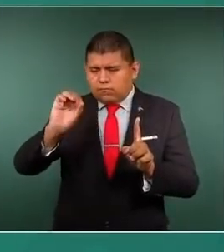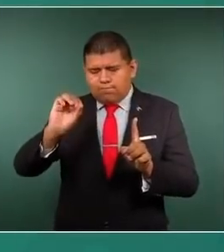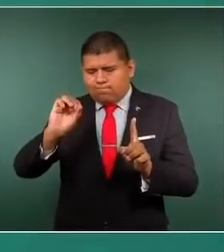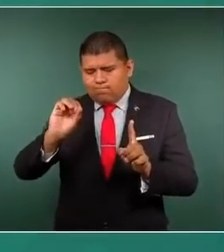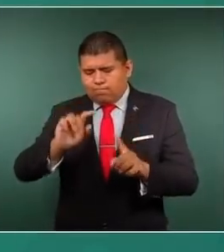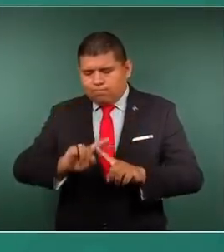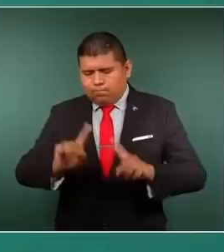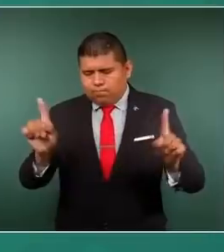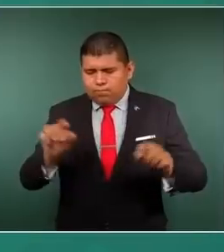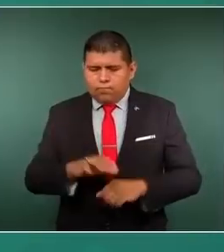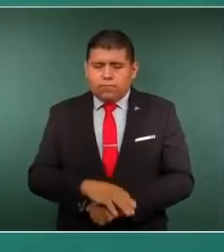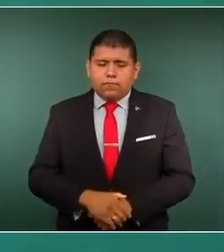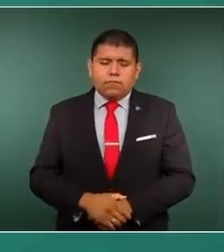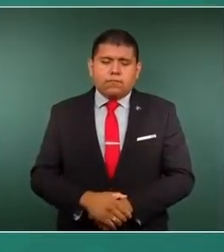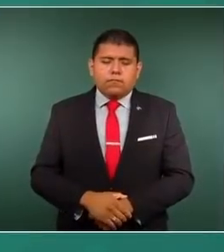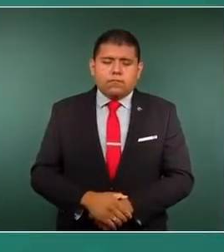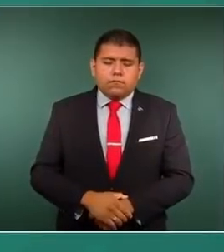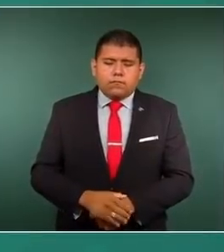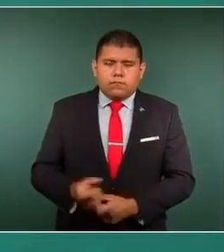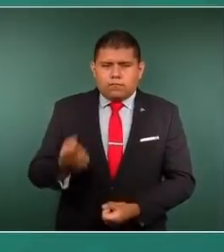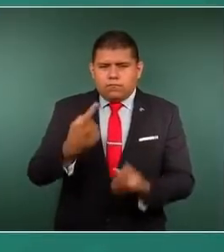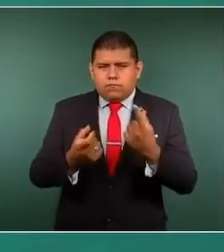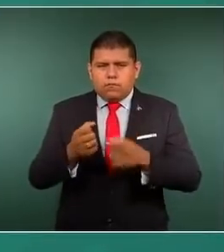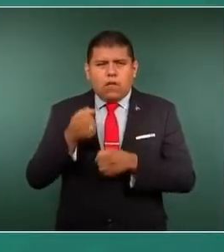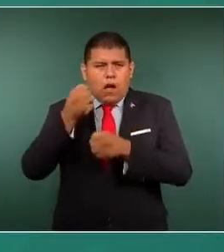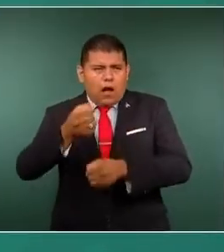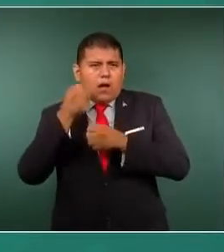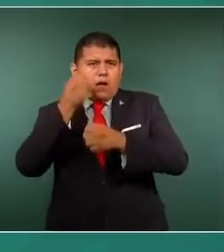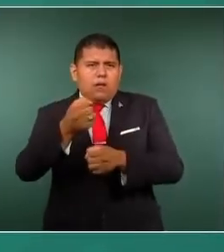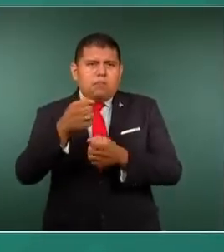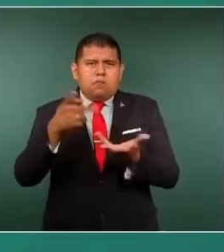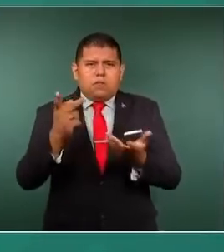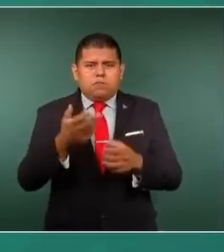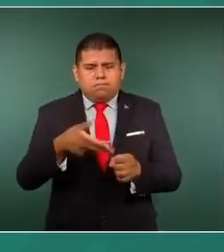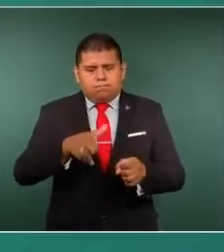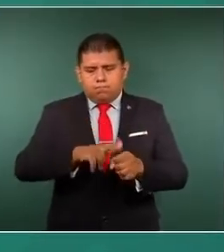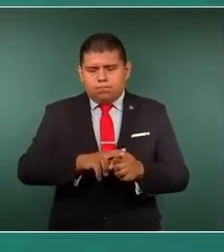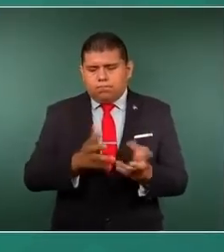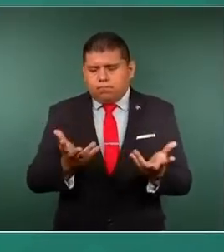algunas protestas pero normal